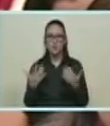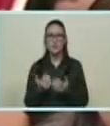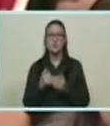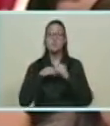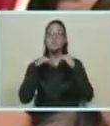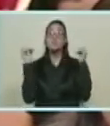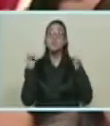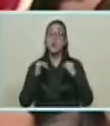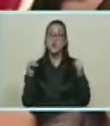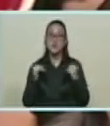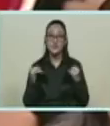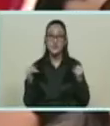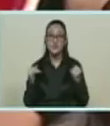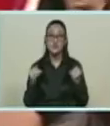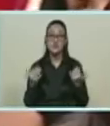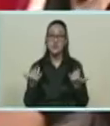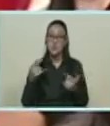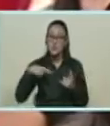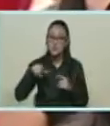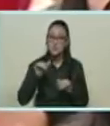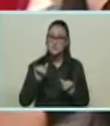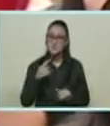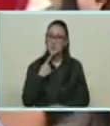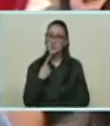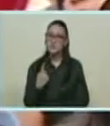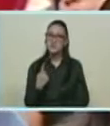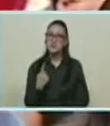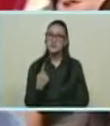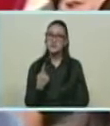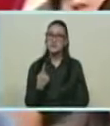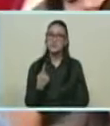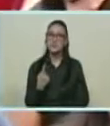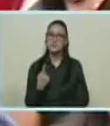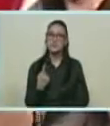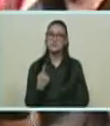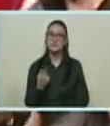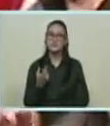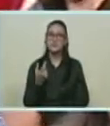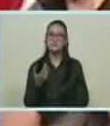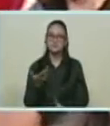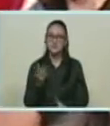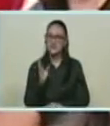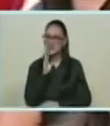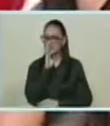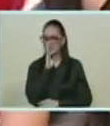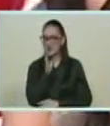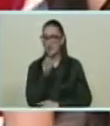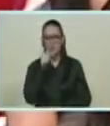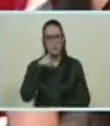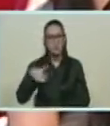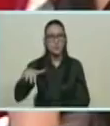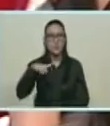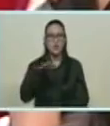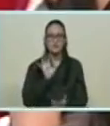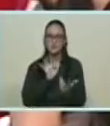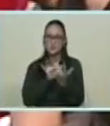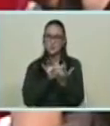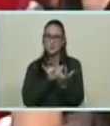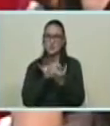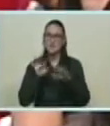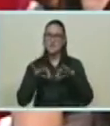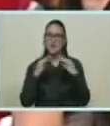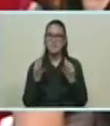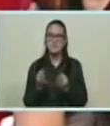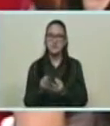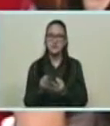fin, como usted mismo lo ha dicho, tenemos un instrumento que nos permite llegar directamente a nuestro pueblo, a nuestras familias,